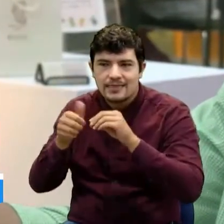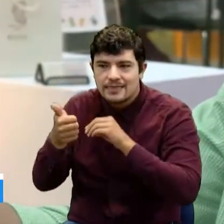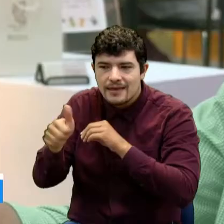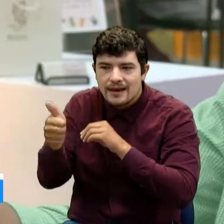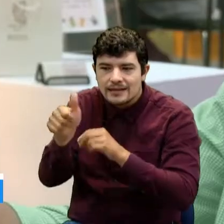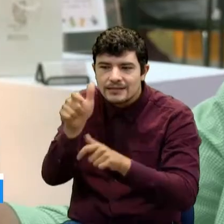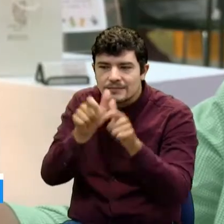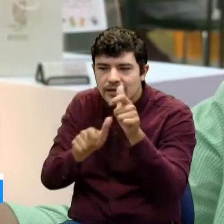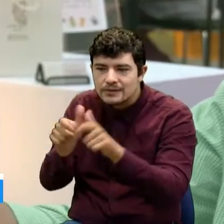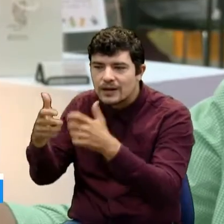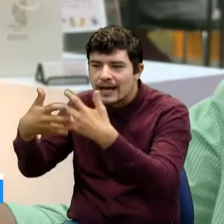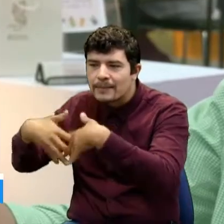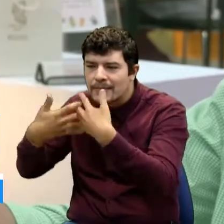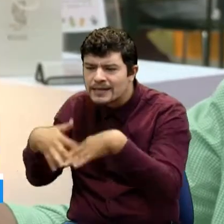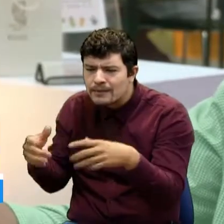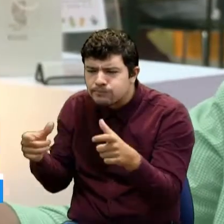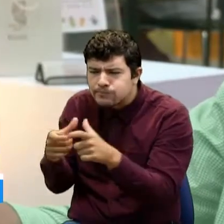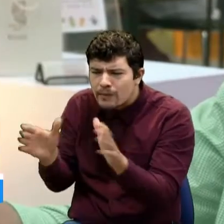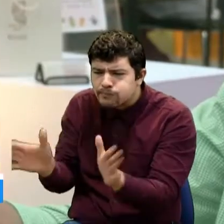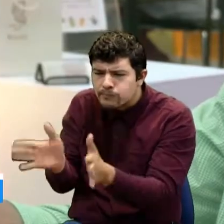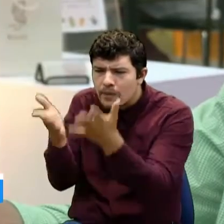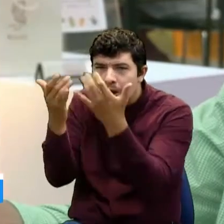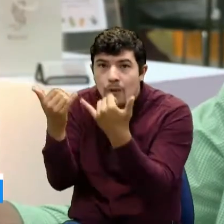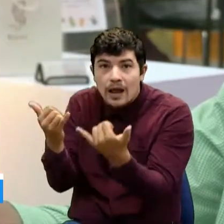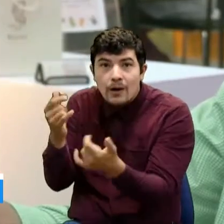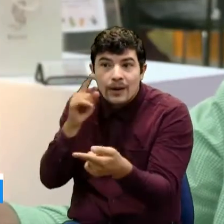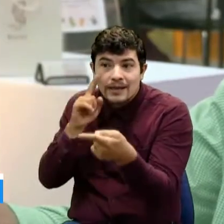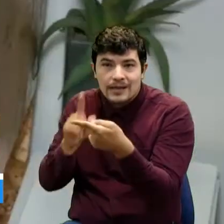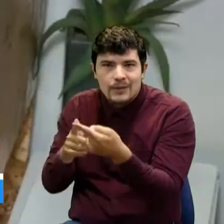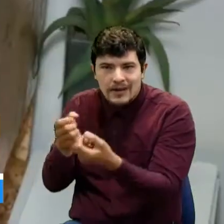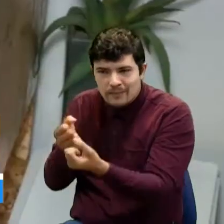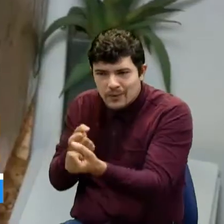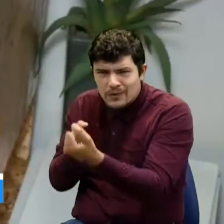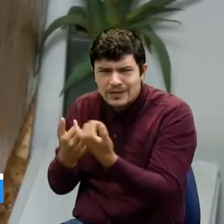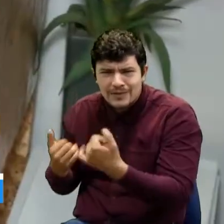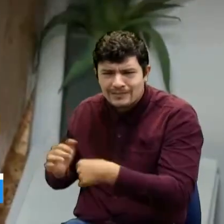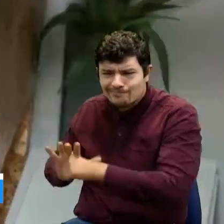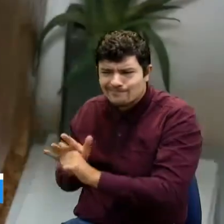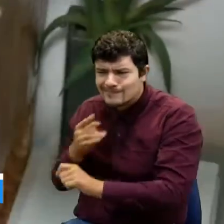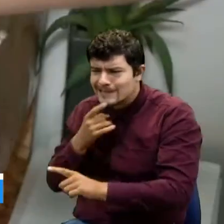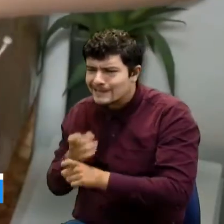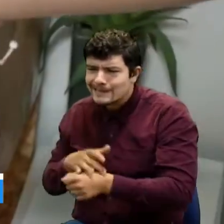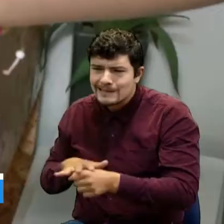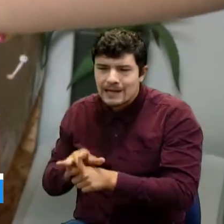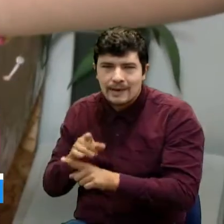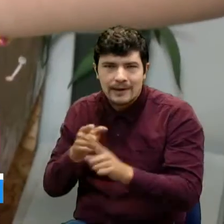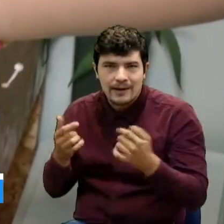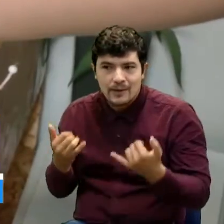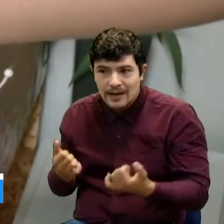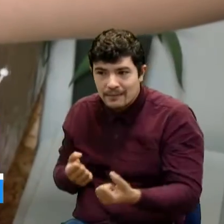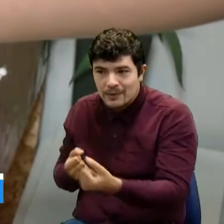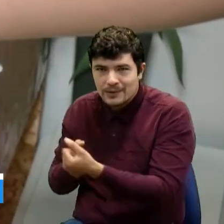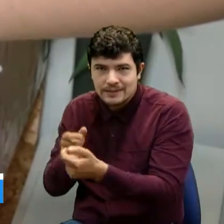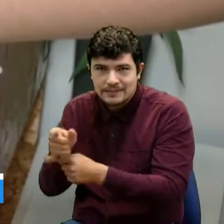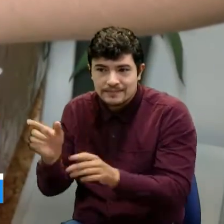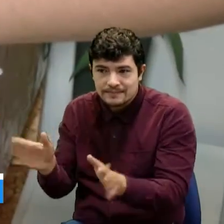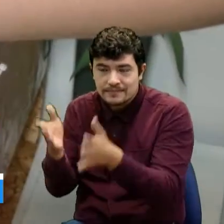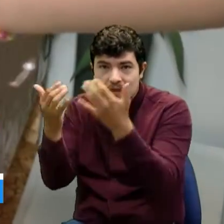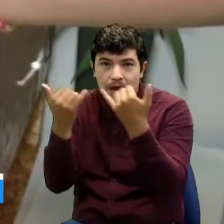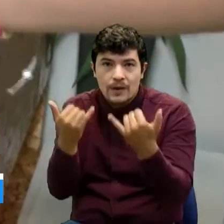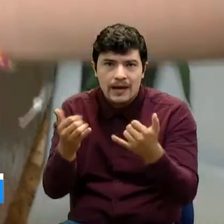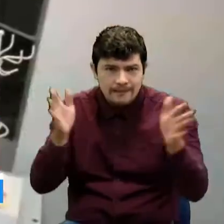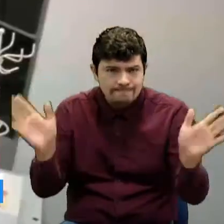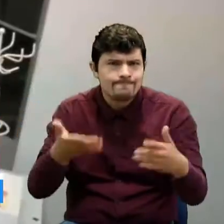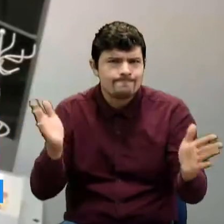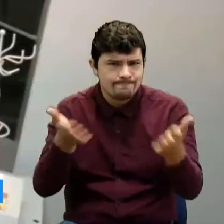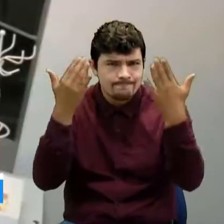área metropolitana en pro de apoyarlos en este momento de crisis de pandemia. Impúlsate es el nombre de la feria que se lleva a cabo en el